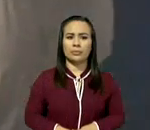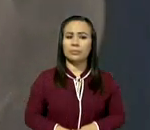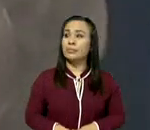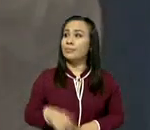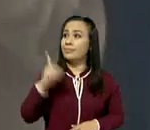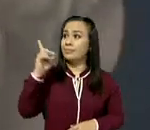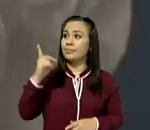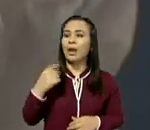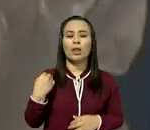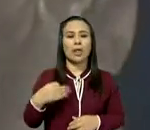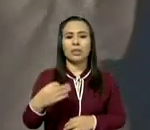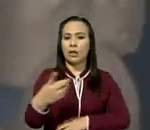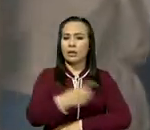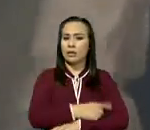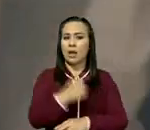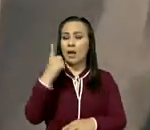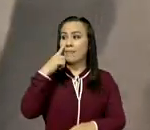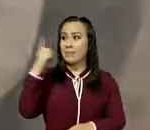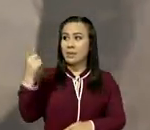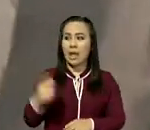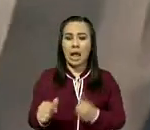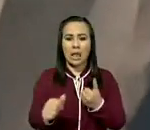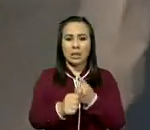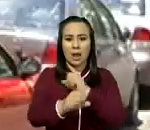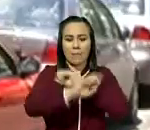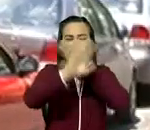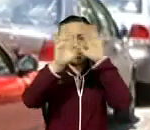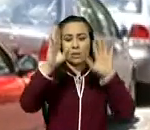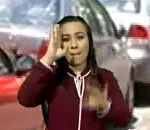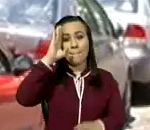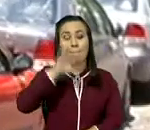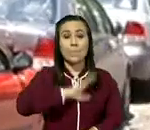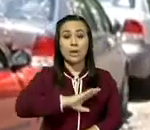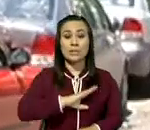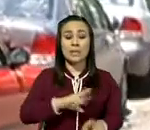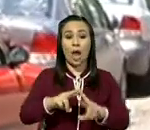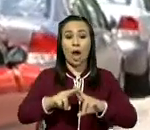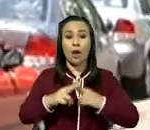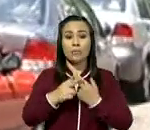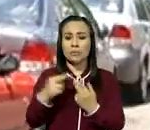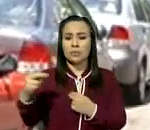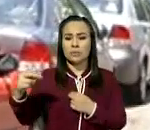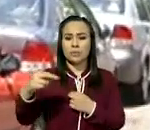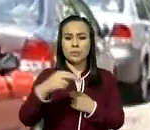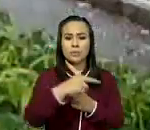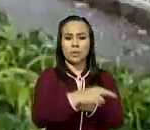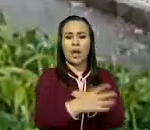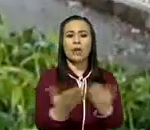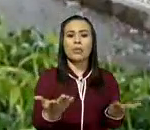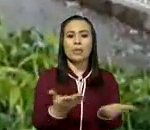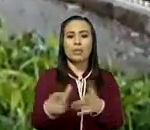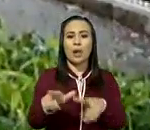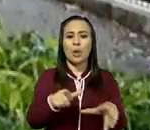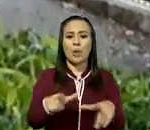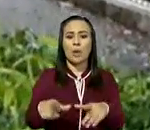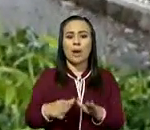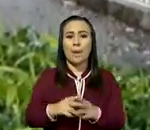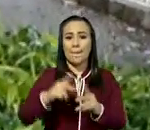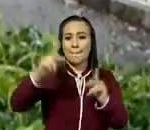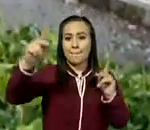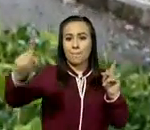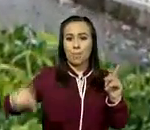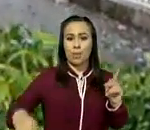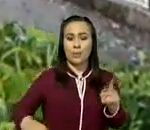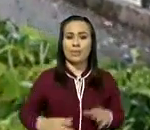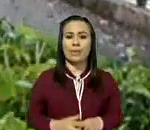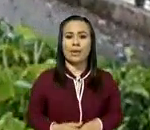Rompiendo con lo cotidiano del día, de pronto elementos policiales empezaron a rondar específicamente en uno de los pasos